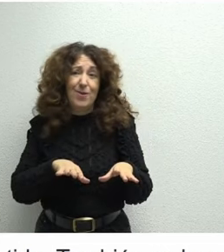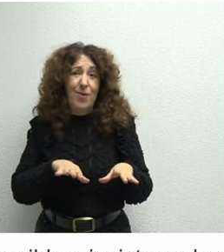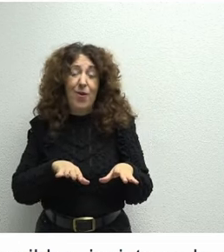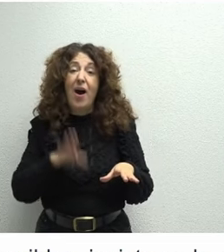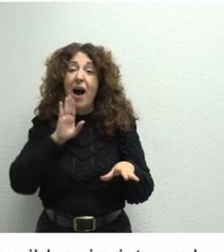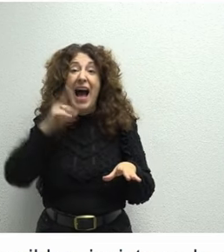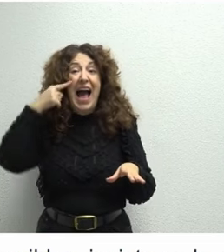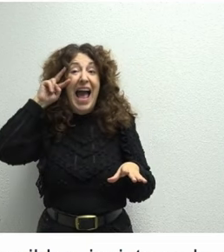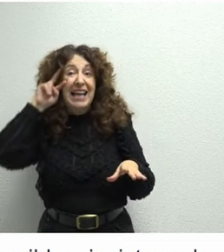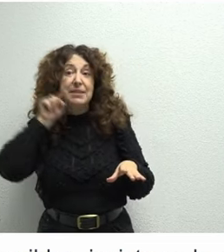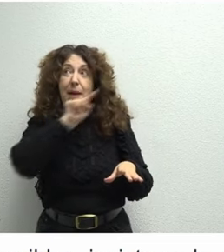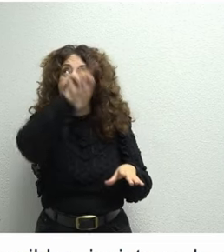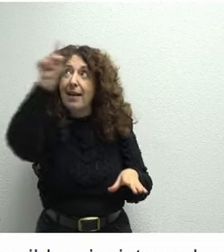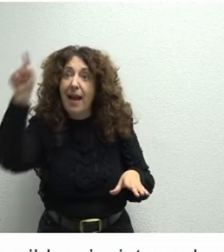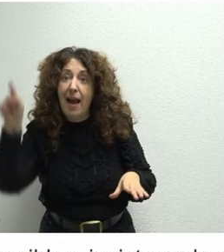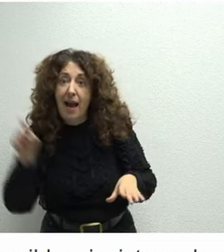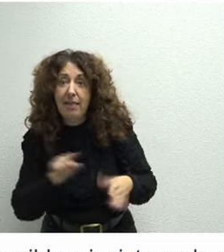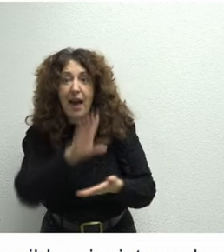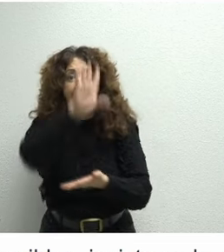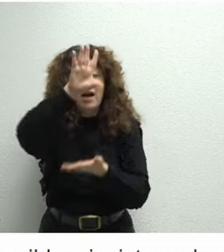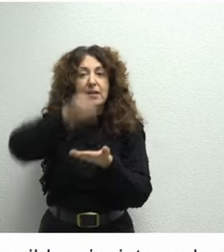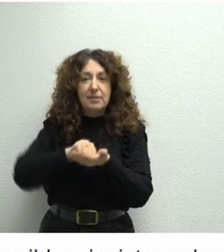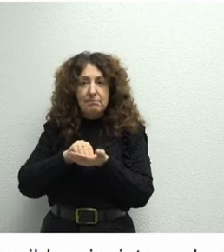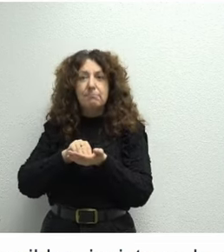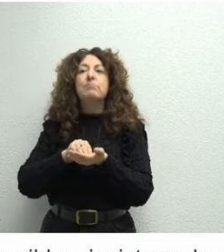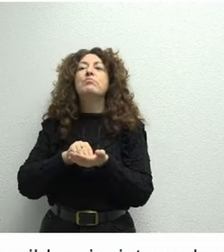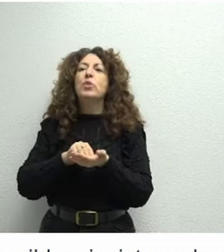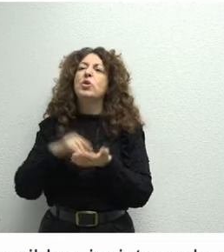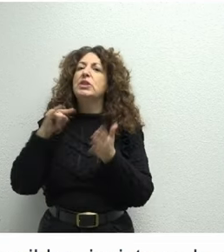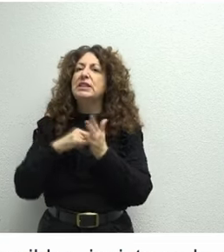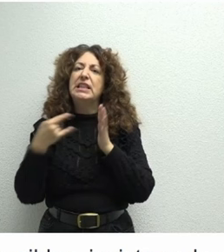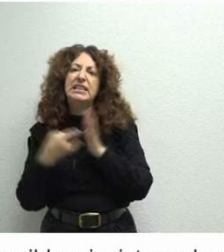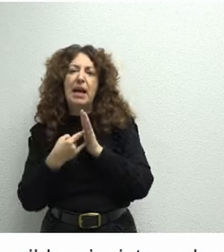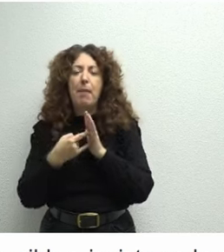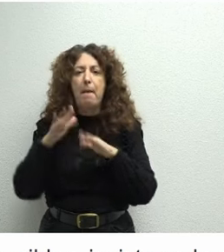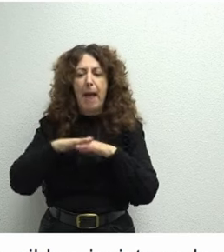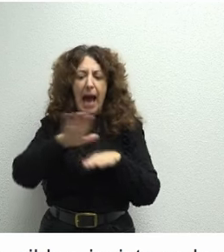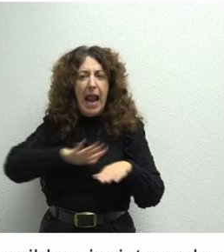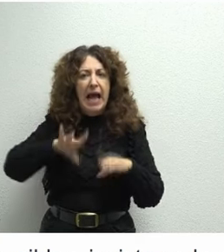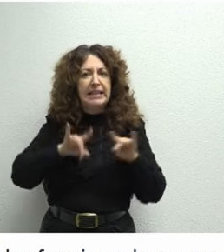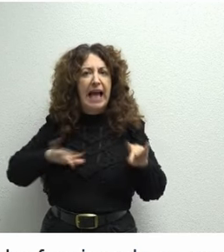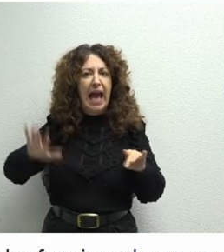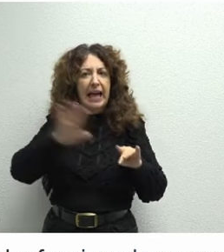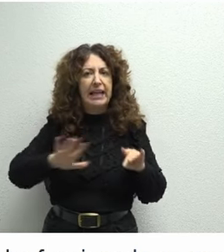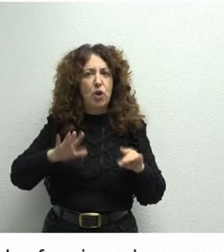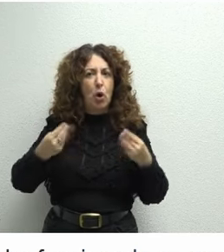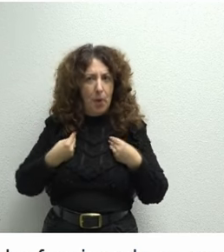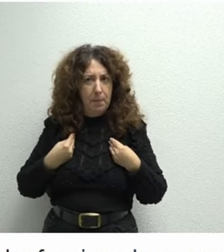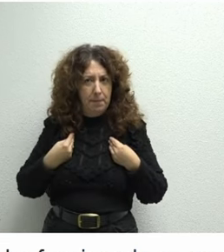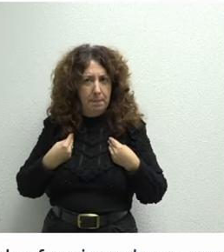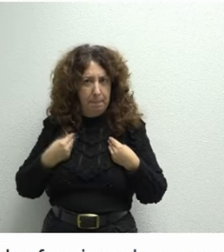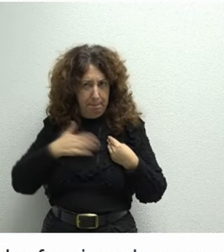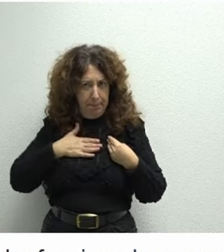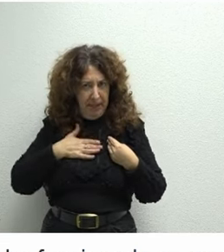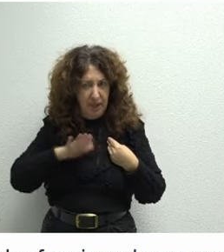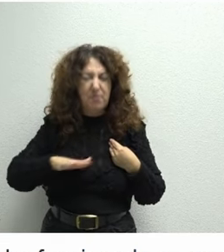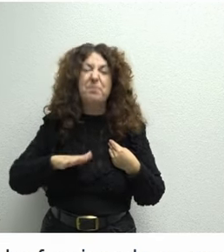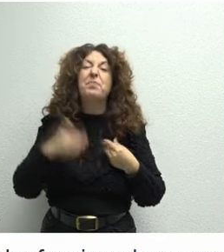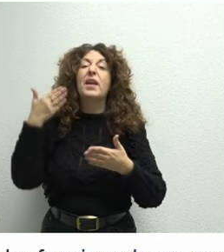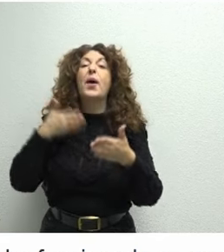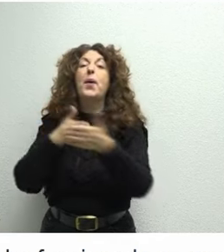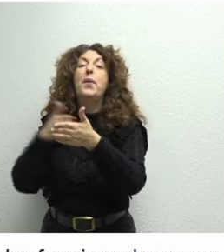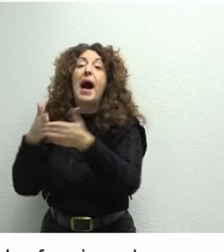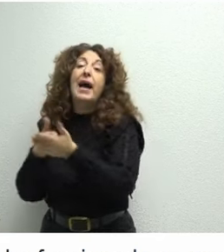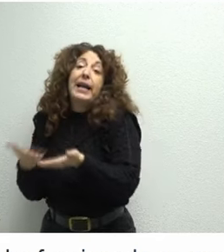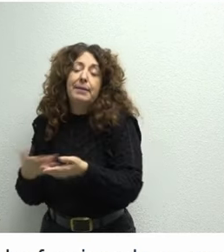mejor las experiencias que estamos viviendo pueden ser en sí mismas un sistema operativo en vuestro territorio no barreras las faltas de tiempo las